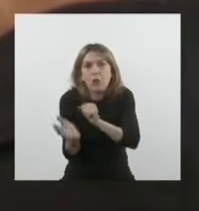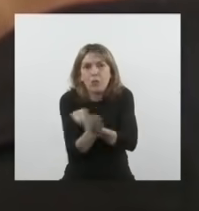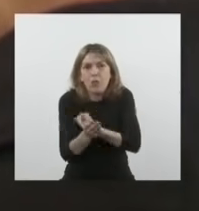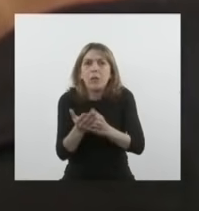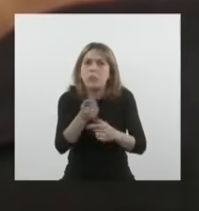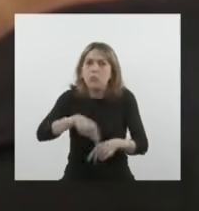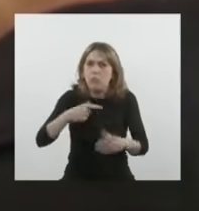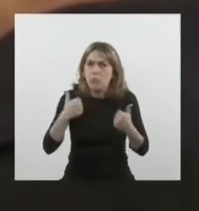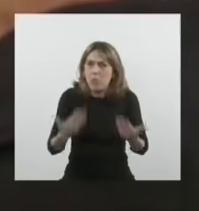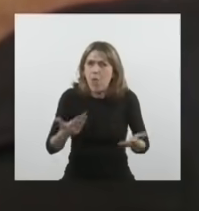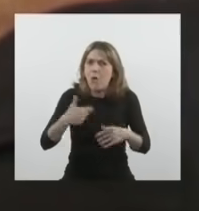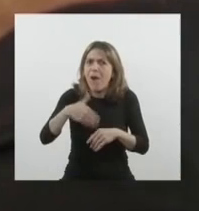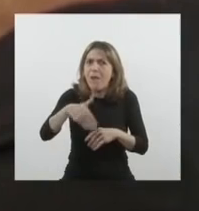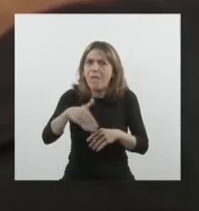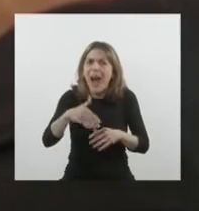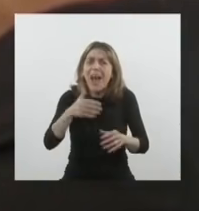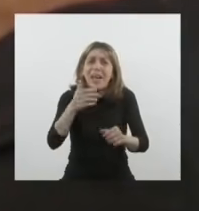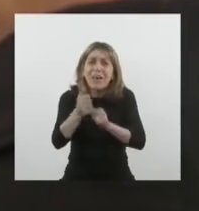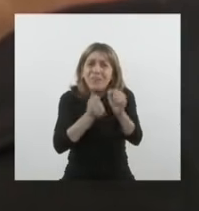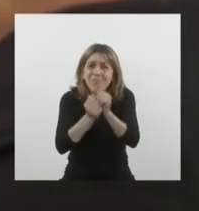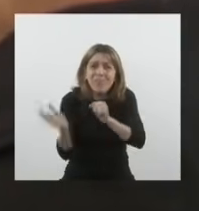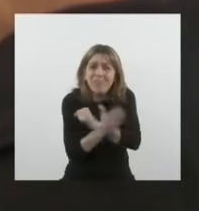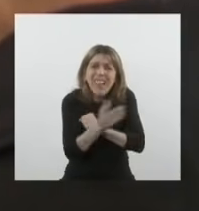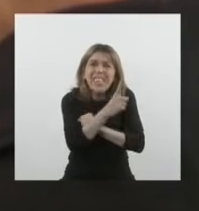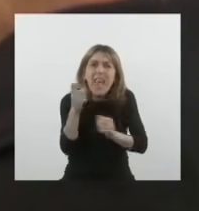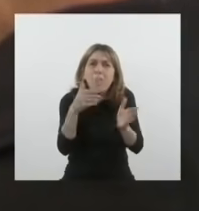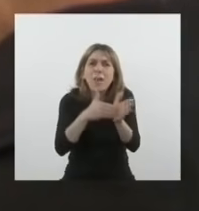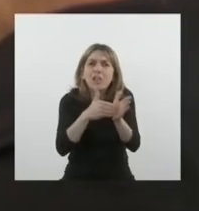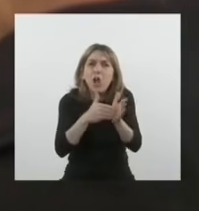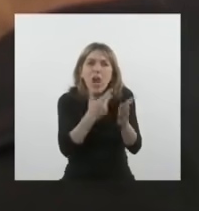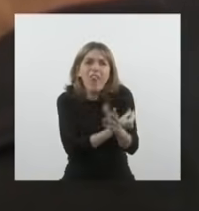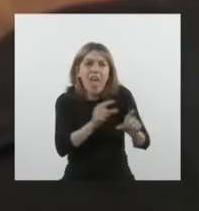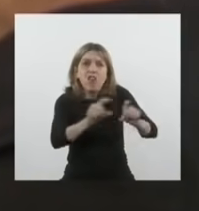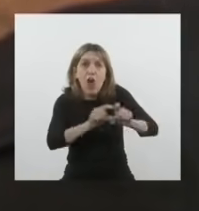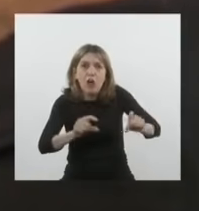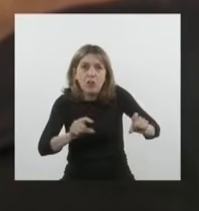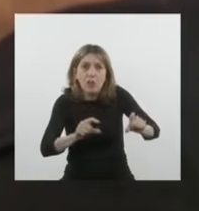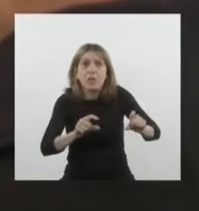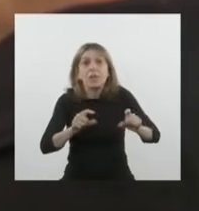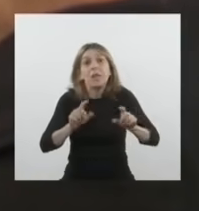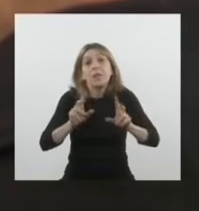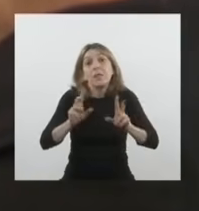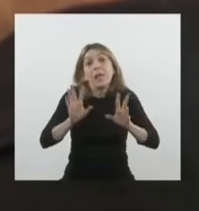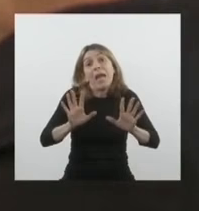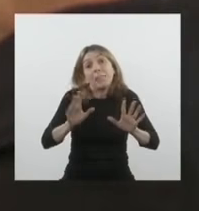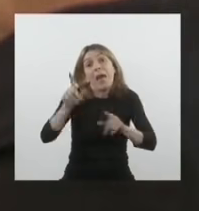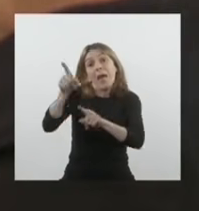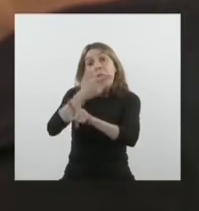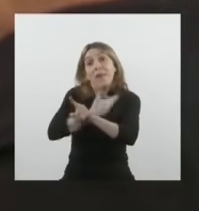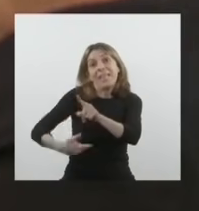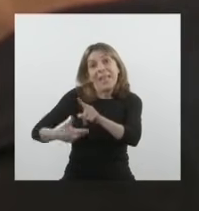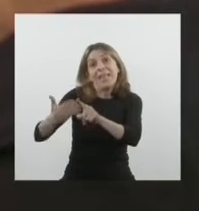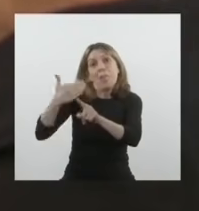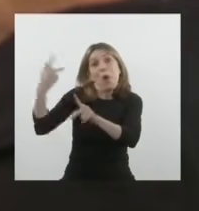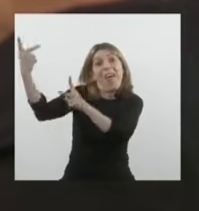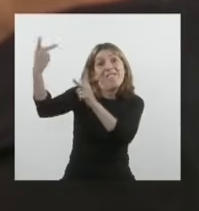capaces de producir entre más de 100 millones de 12 y espero que usted señor presidente pueda visitar